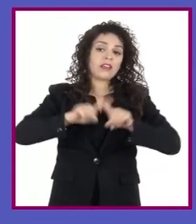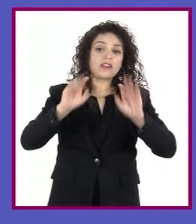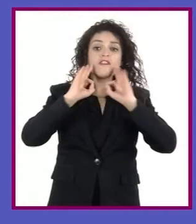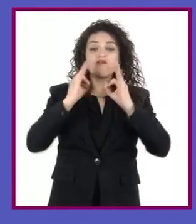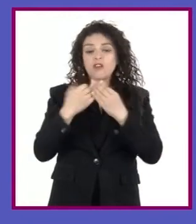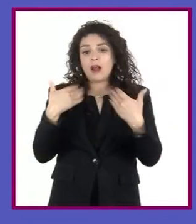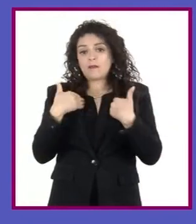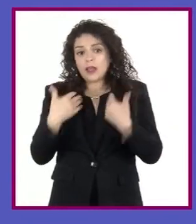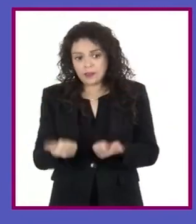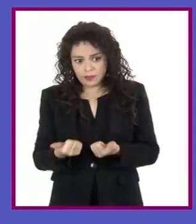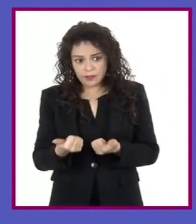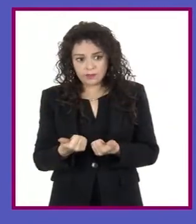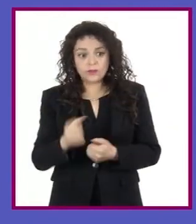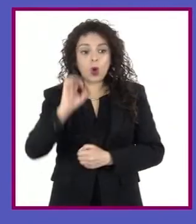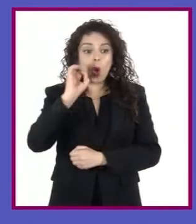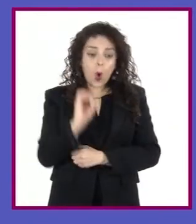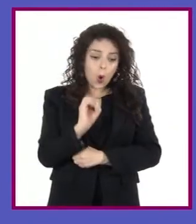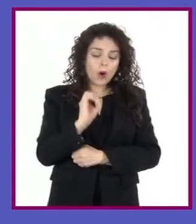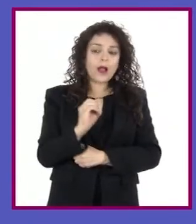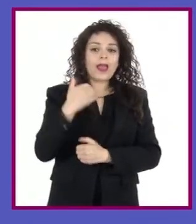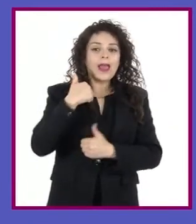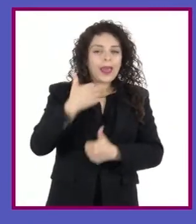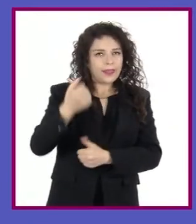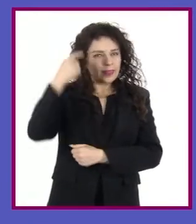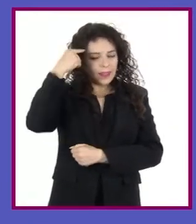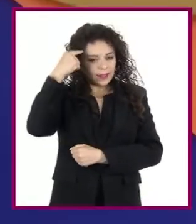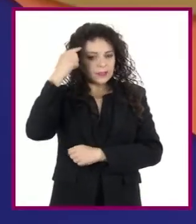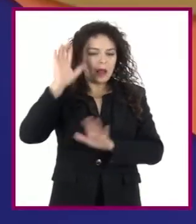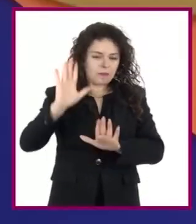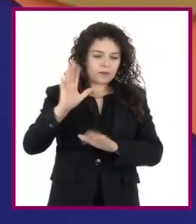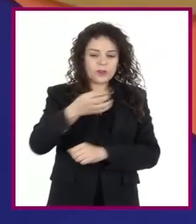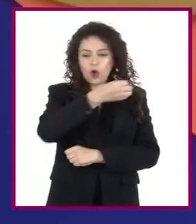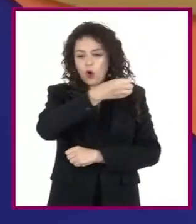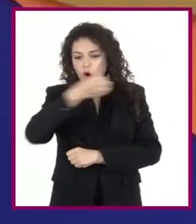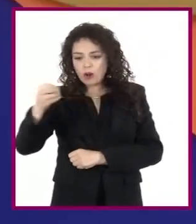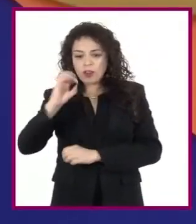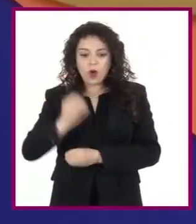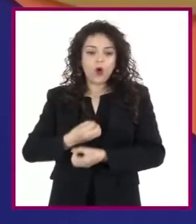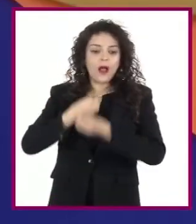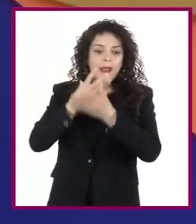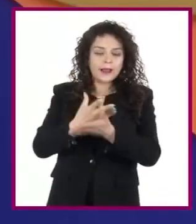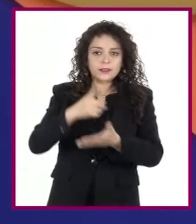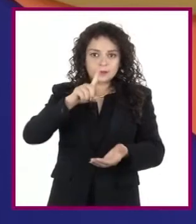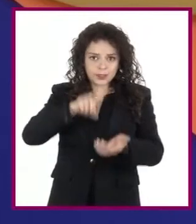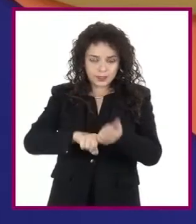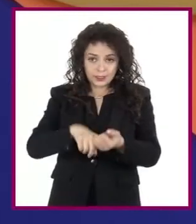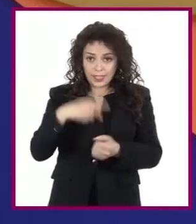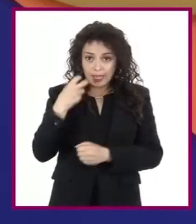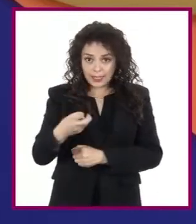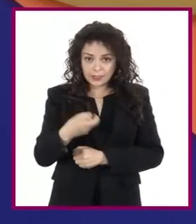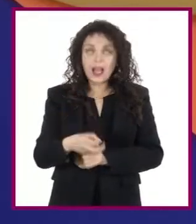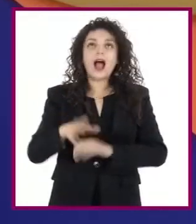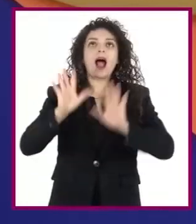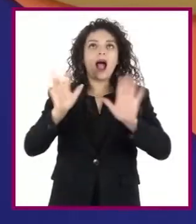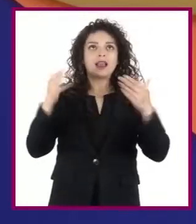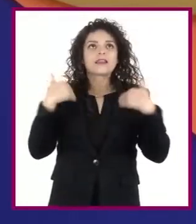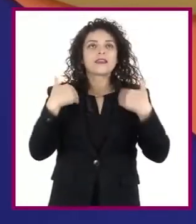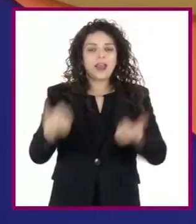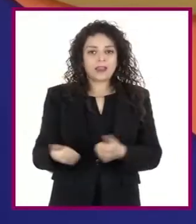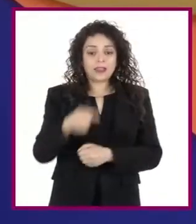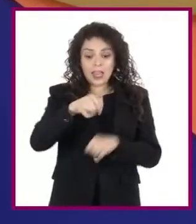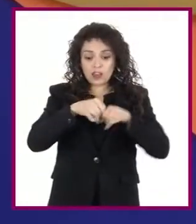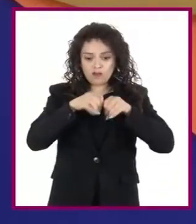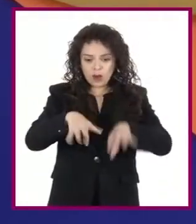o expresar de un modo personal la realidad. Ah, eso significa que debemos leer u observar con cuidado la